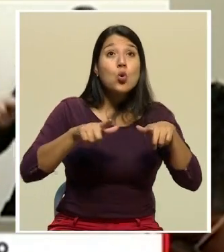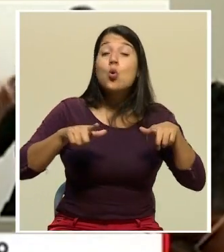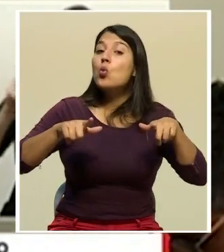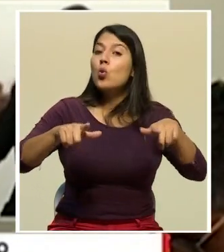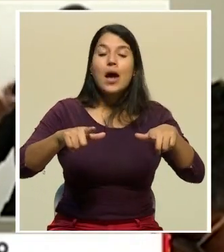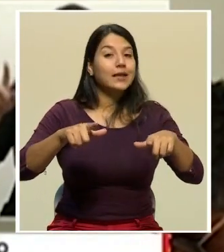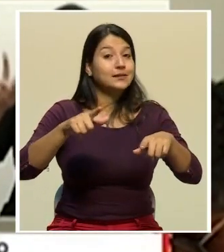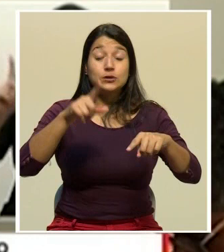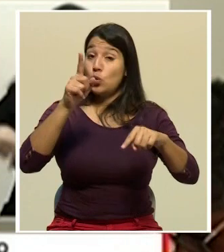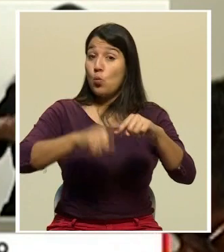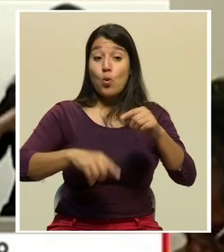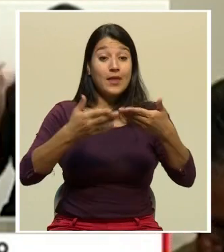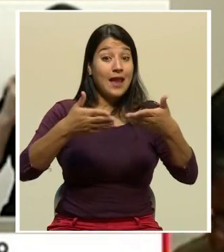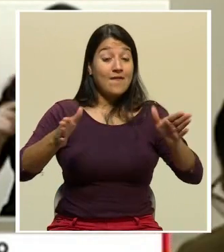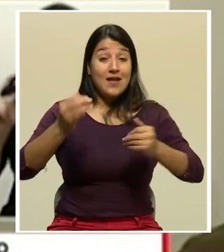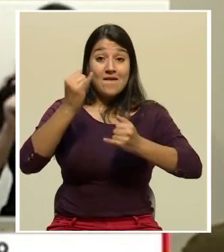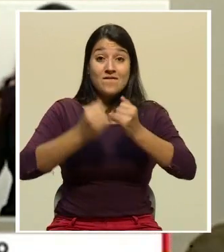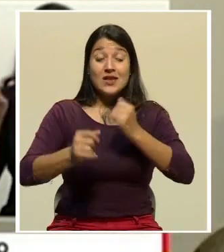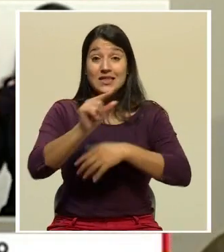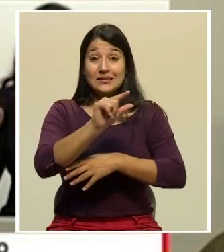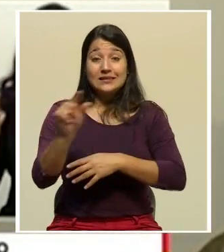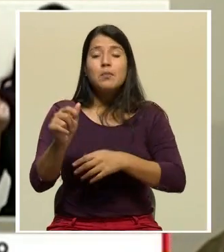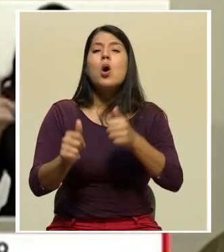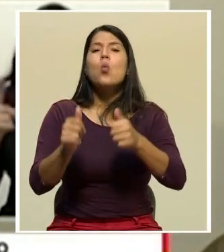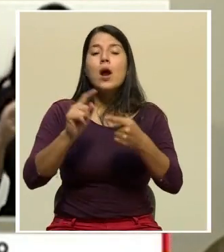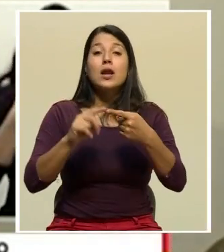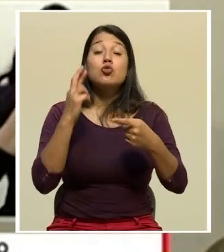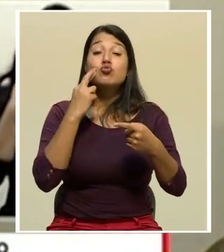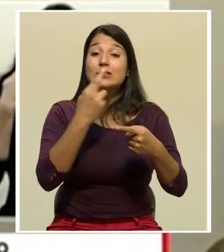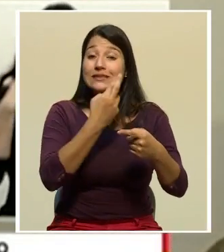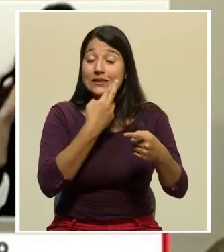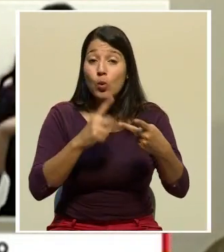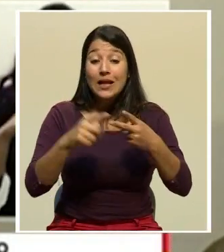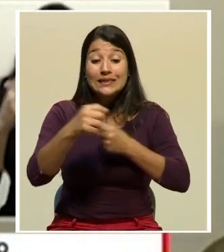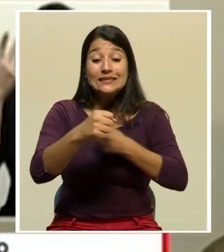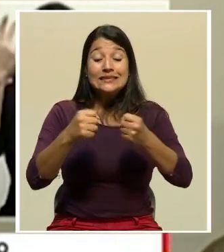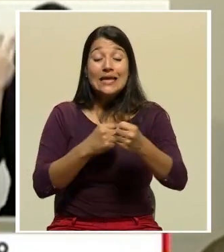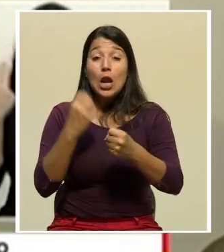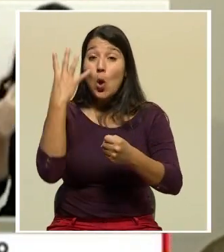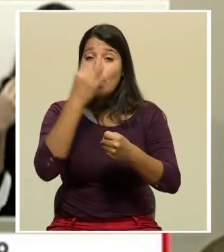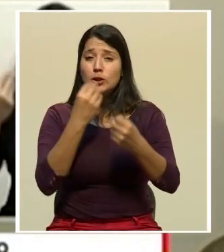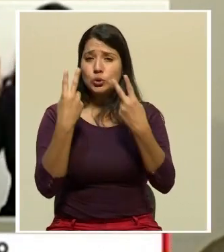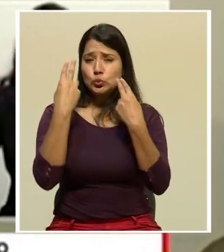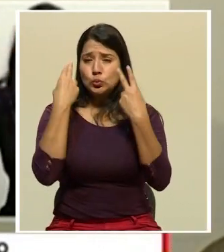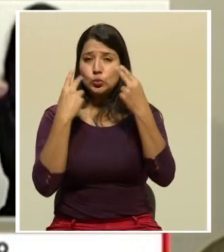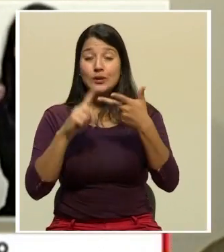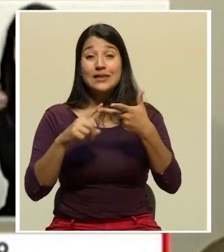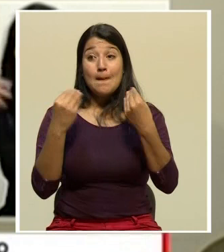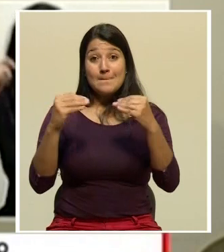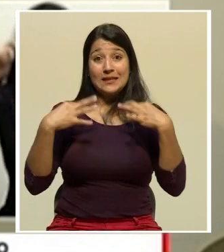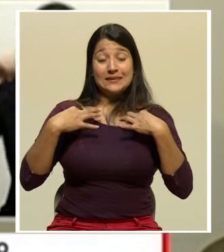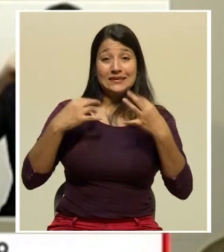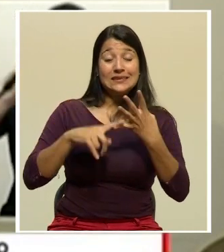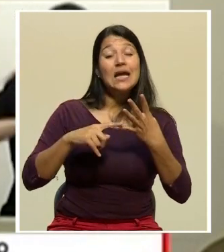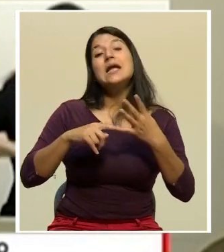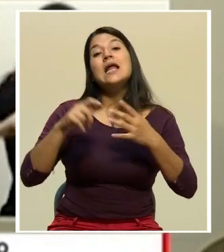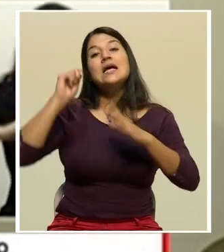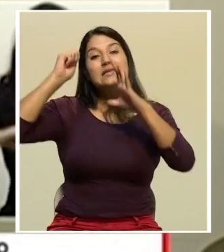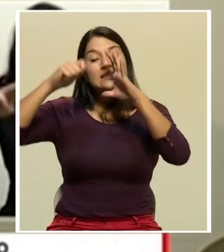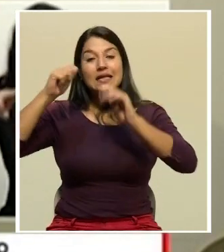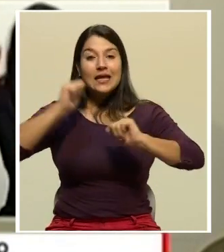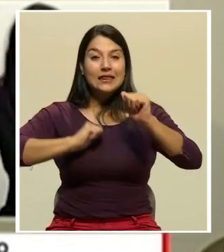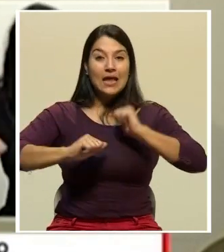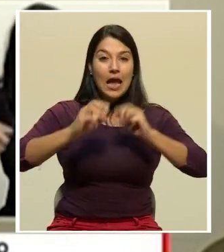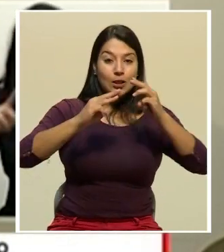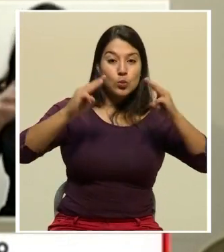estarán habilitados los fines de semana, destacan los restaurantes, los salones de belleza, las tiendas, los cines, los teatros, los museos, los